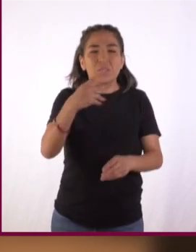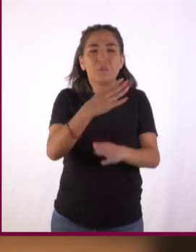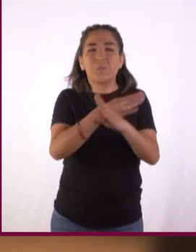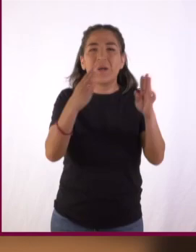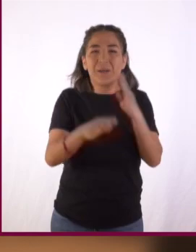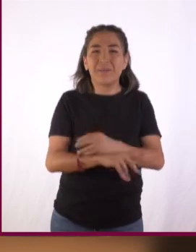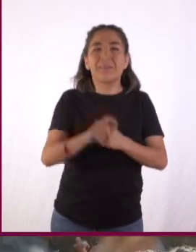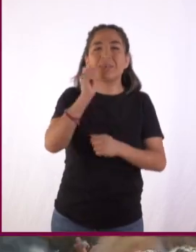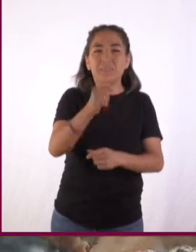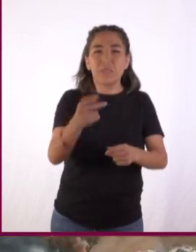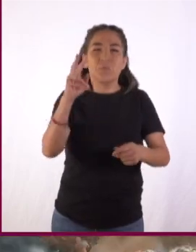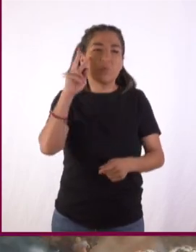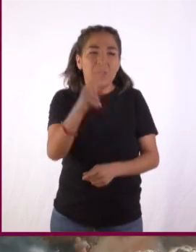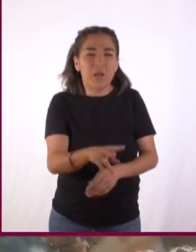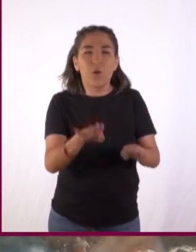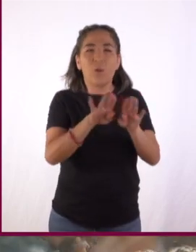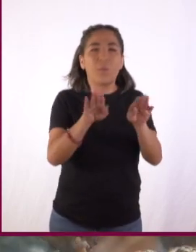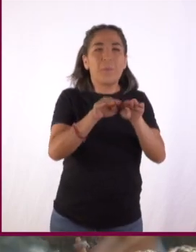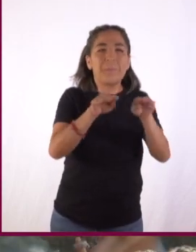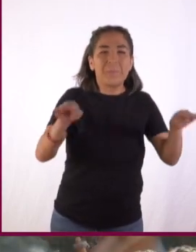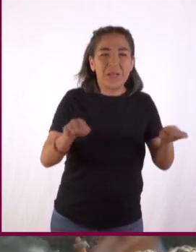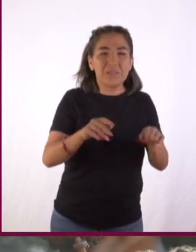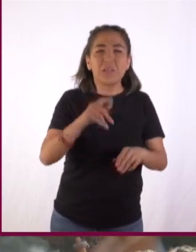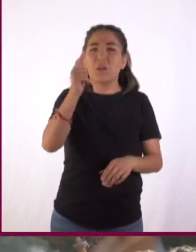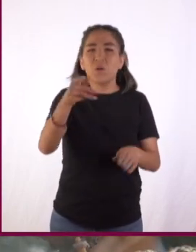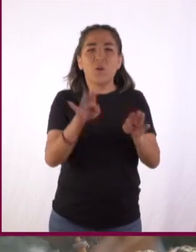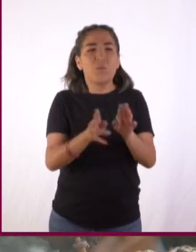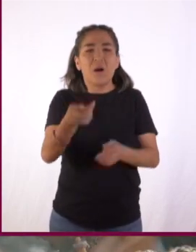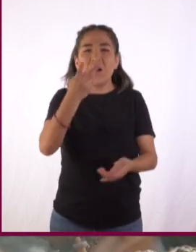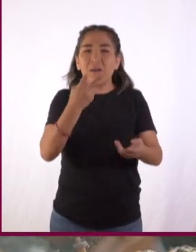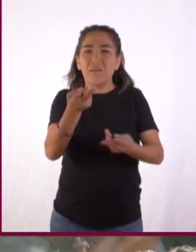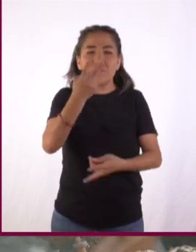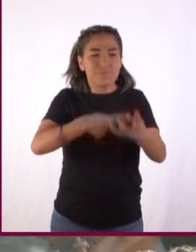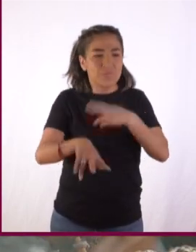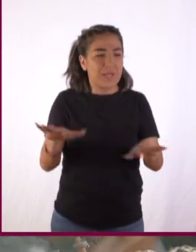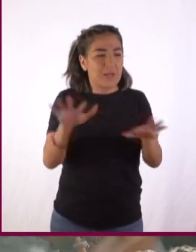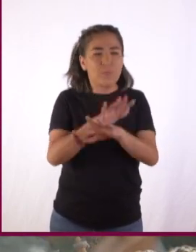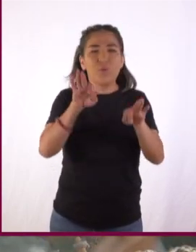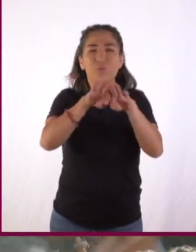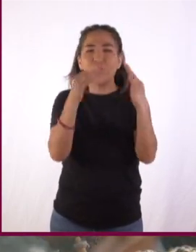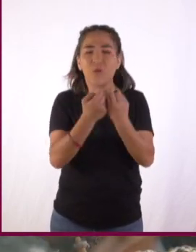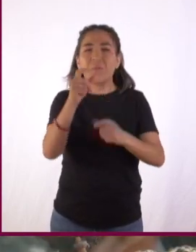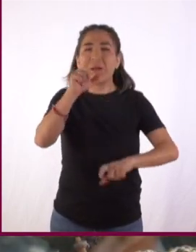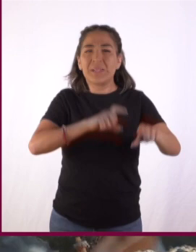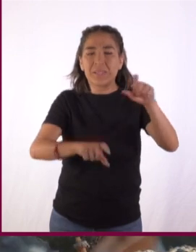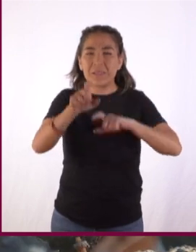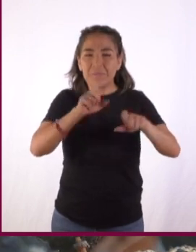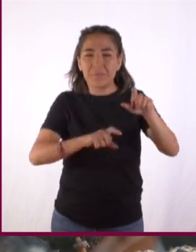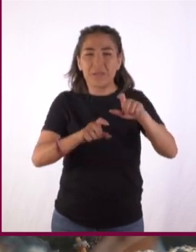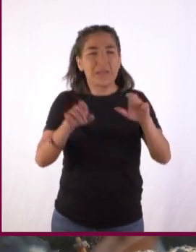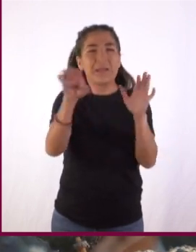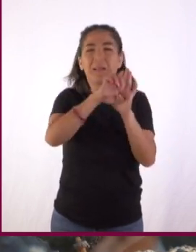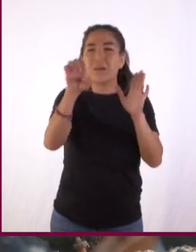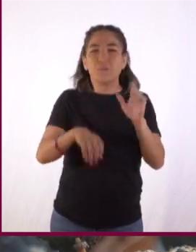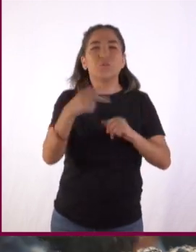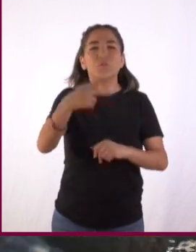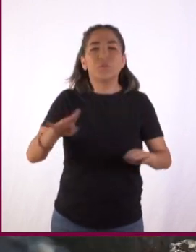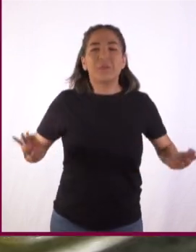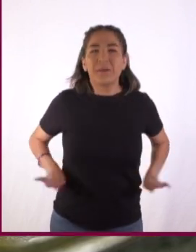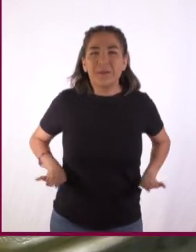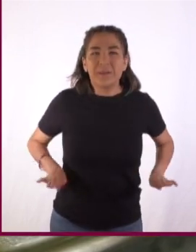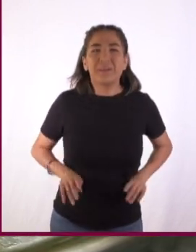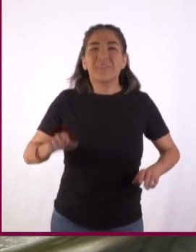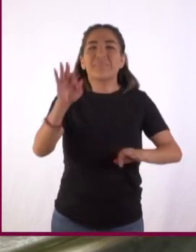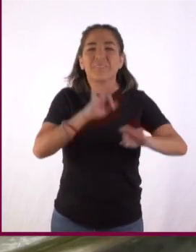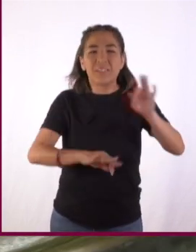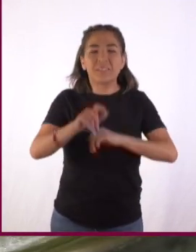los materiales que pueden ser observados o medidos sin que se produzca un cambio en su estructura química. Ejemplos